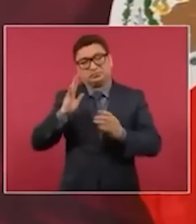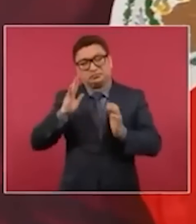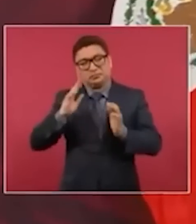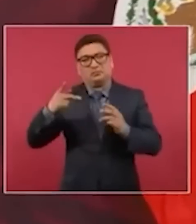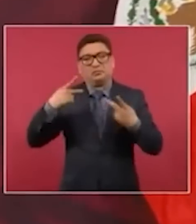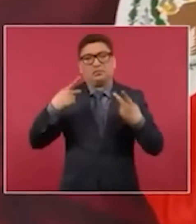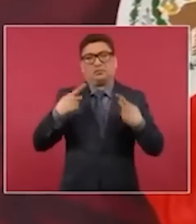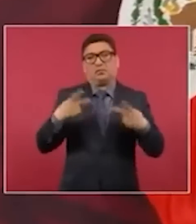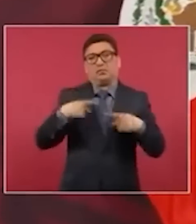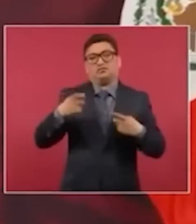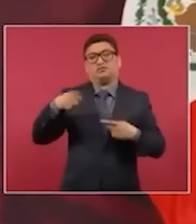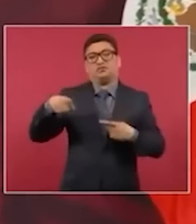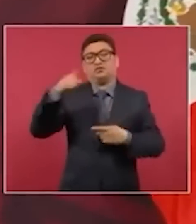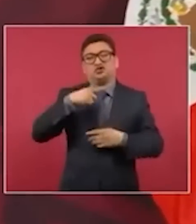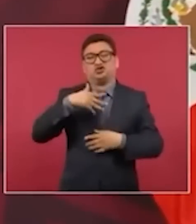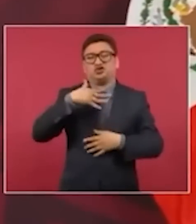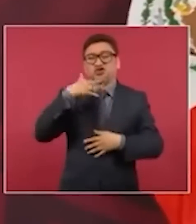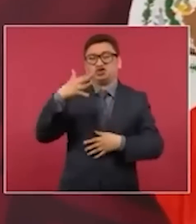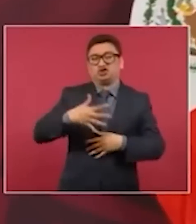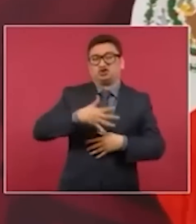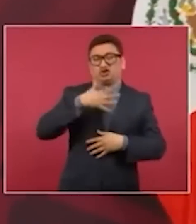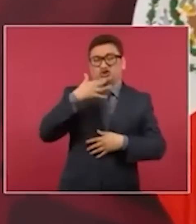potentados, corruptos,